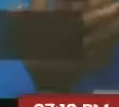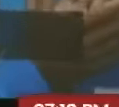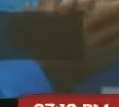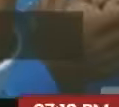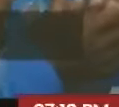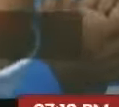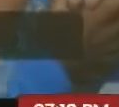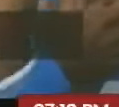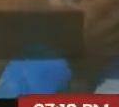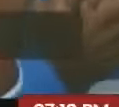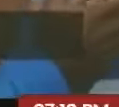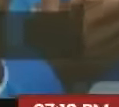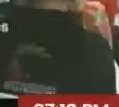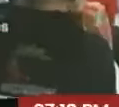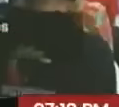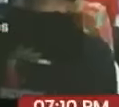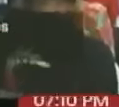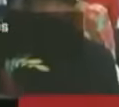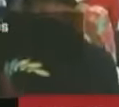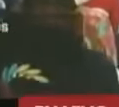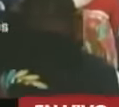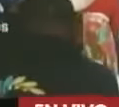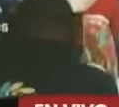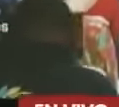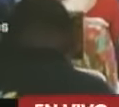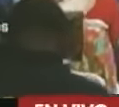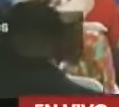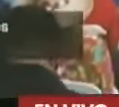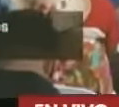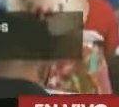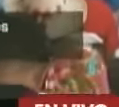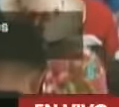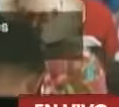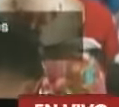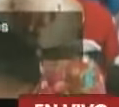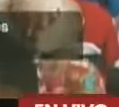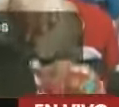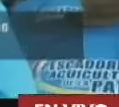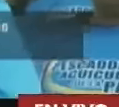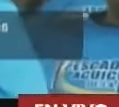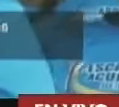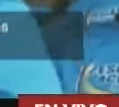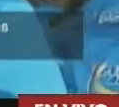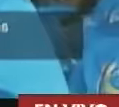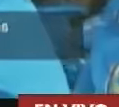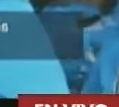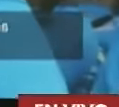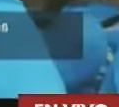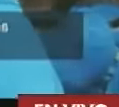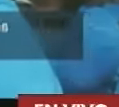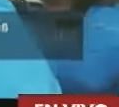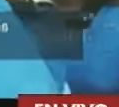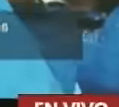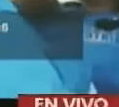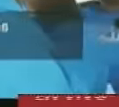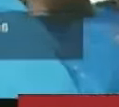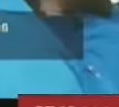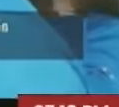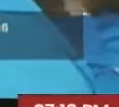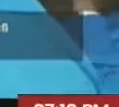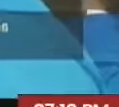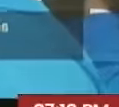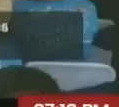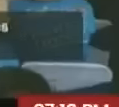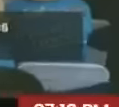planificación, con amor. Mire este dato. Solo a nivel de sardina, los